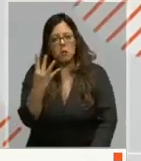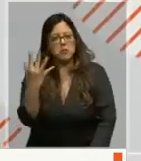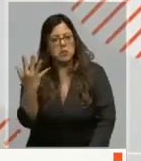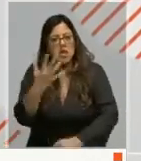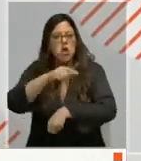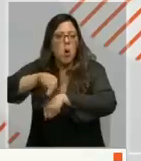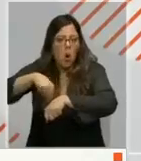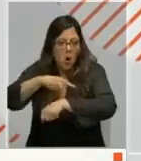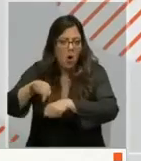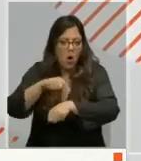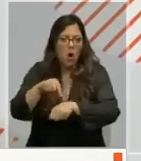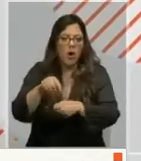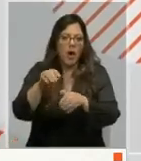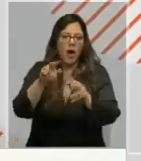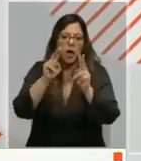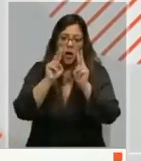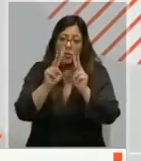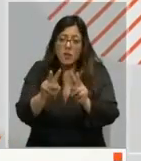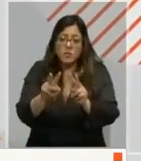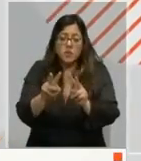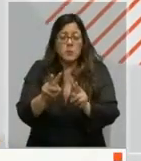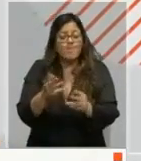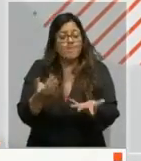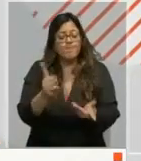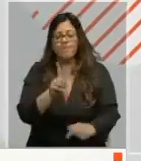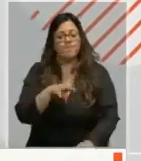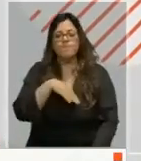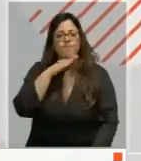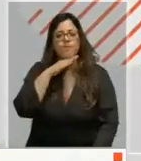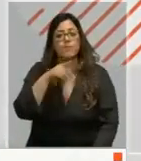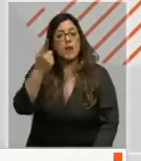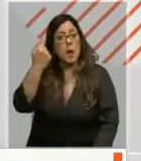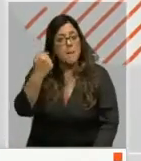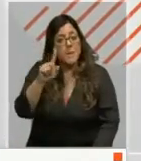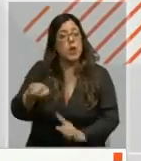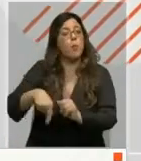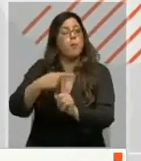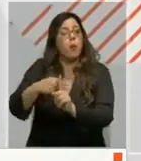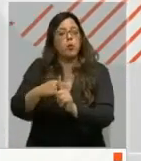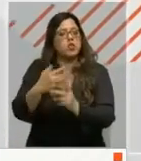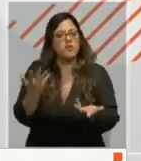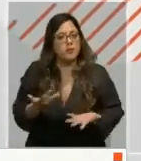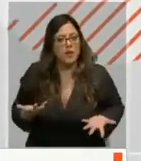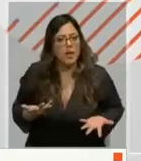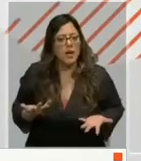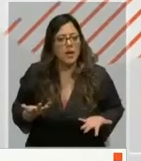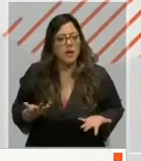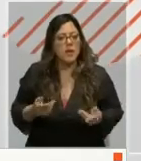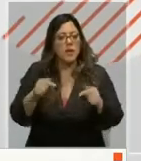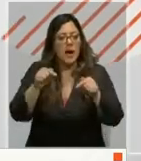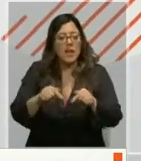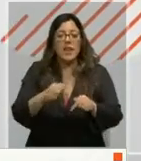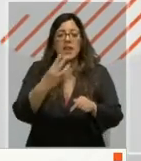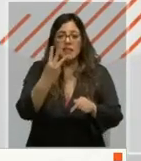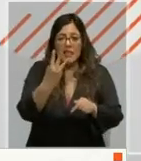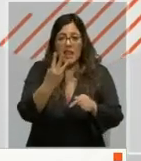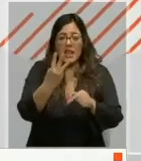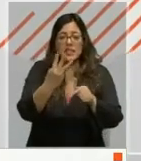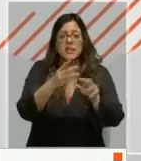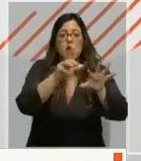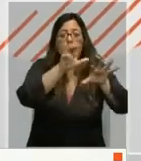como reiteramos, de manera insuficiente. Las buenas noticias es que se van a aplicar 3 puntos más